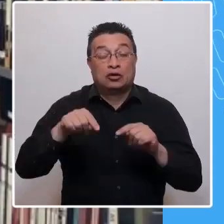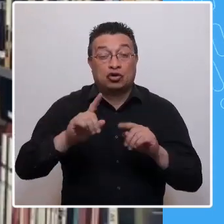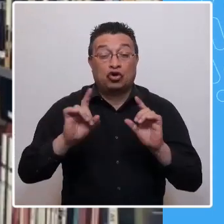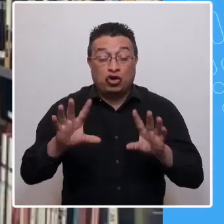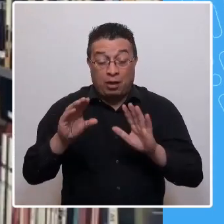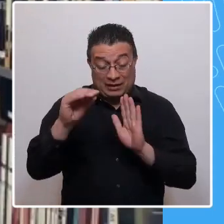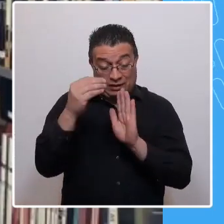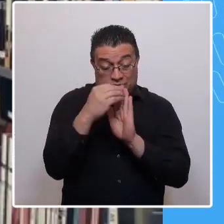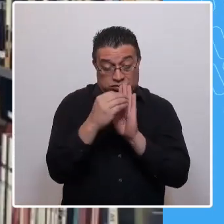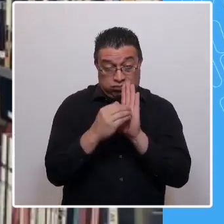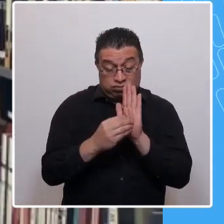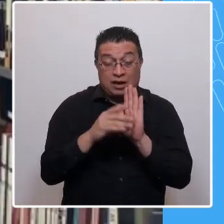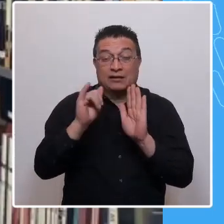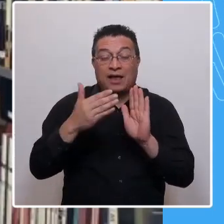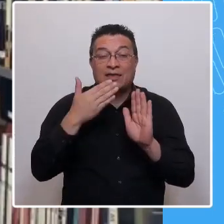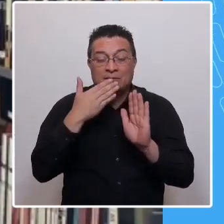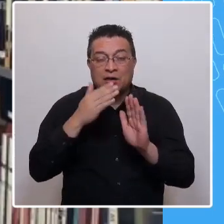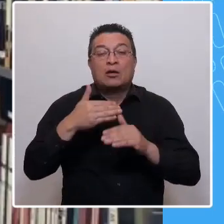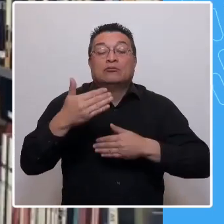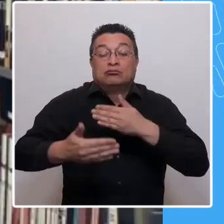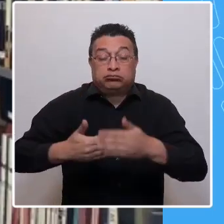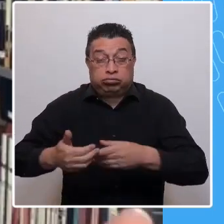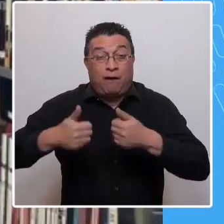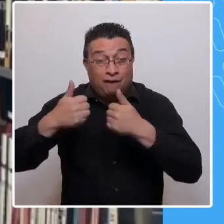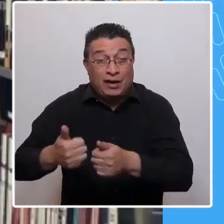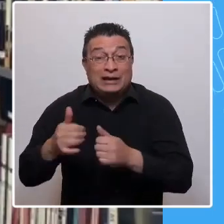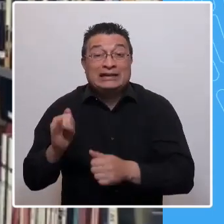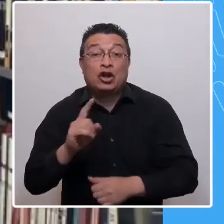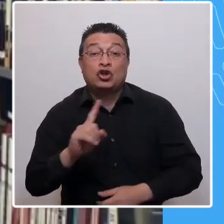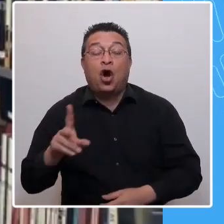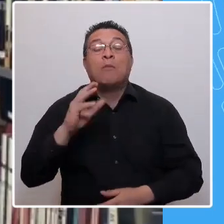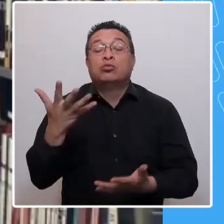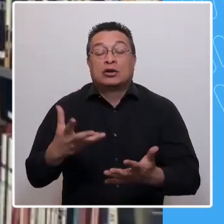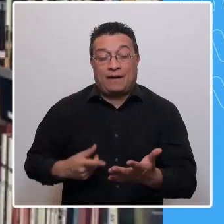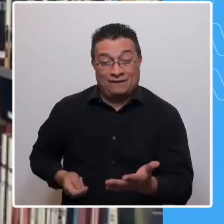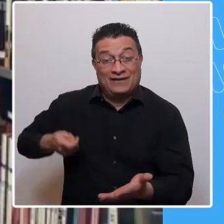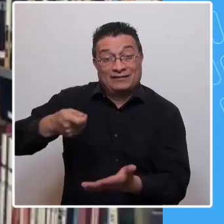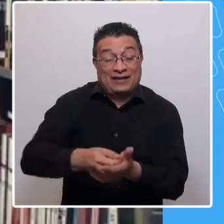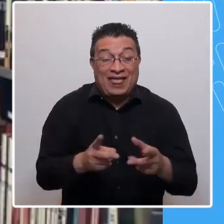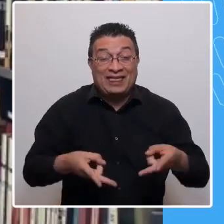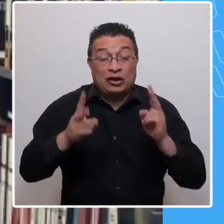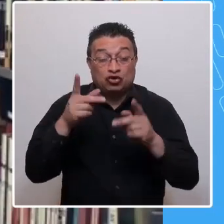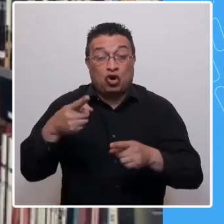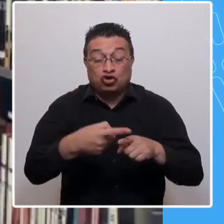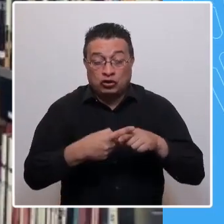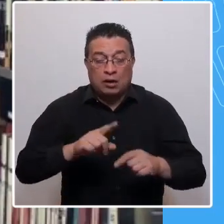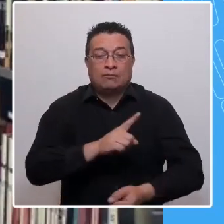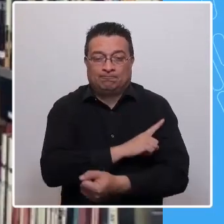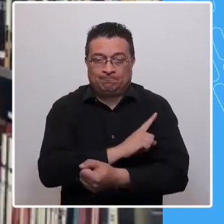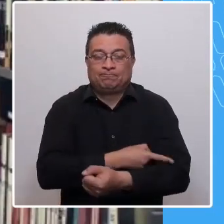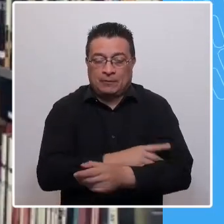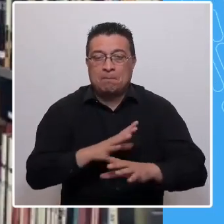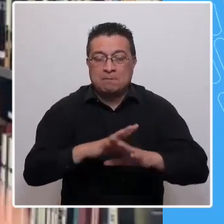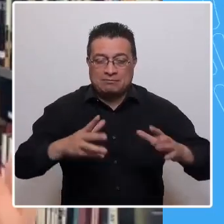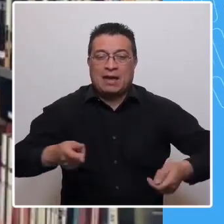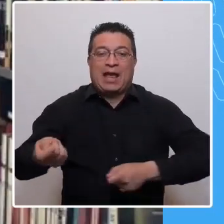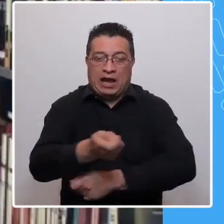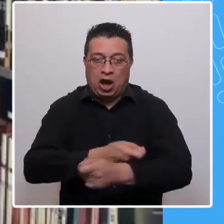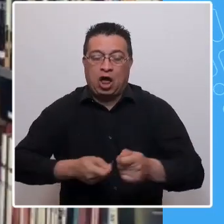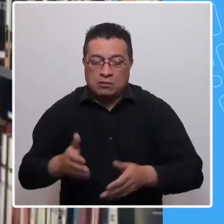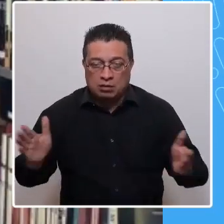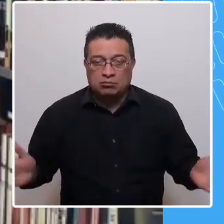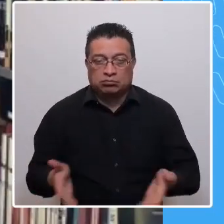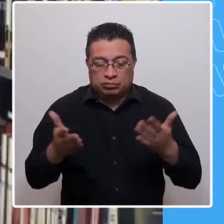contenido, sino que respecto a su operatividad, porque para financiar los derechos sociales hay que potenciar y fortalecer la economía, promover